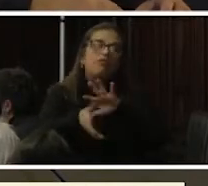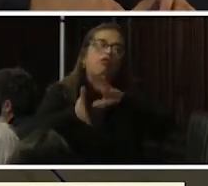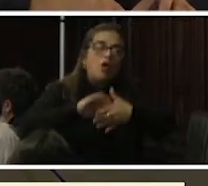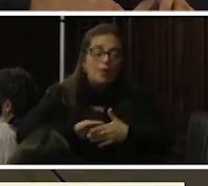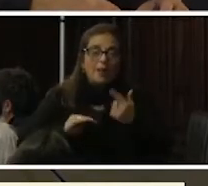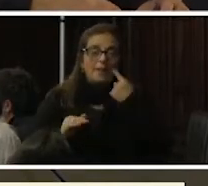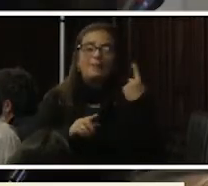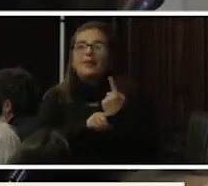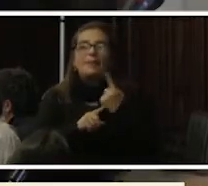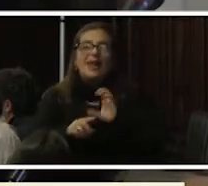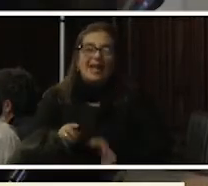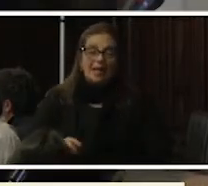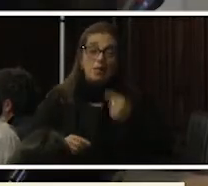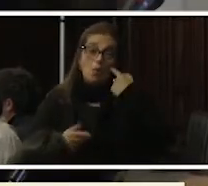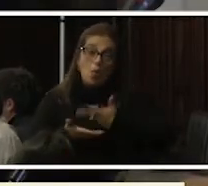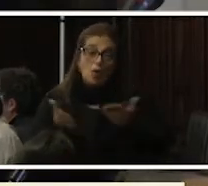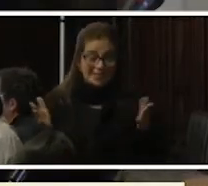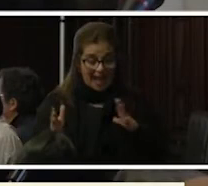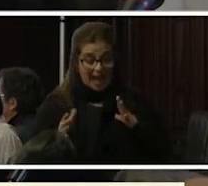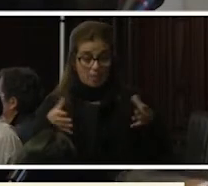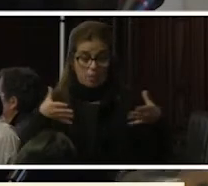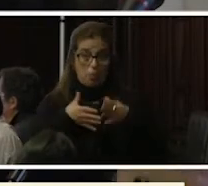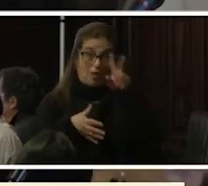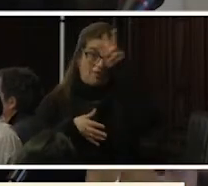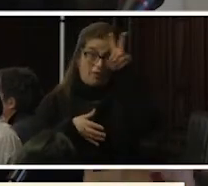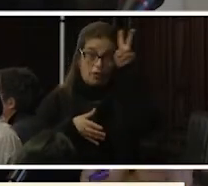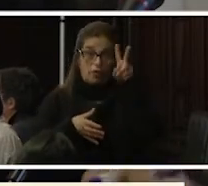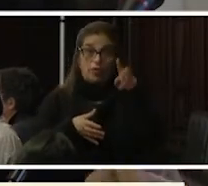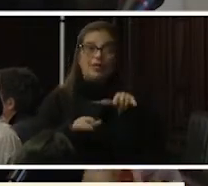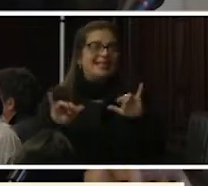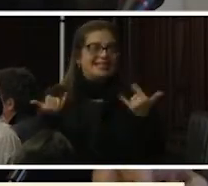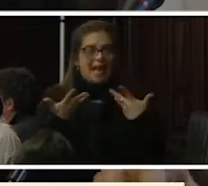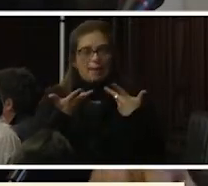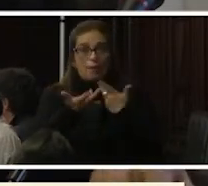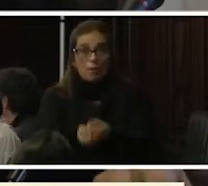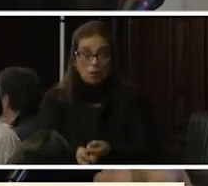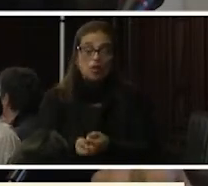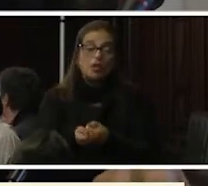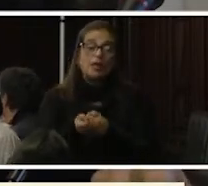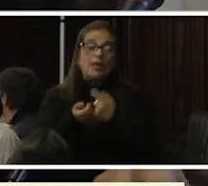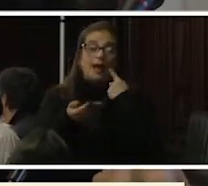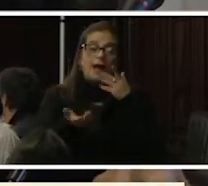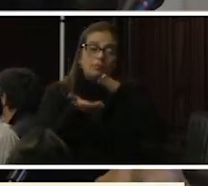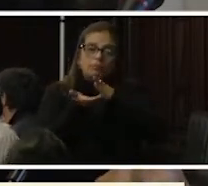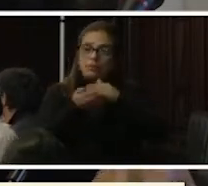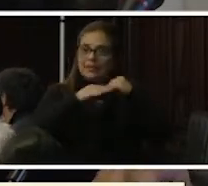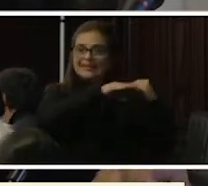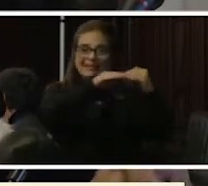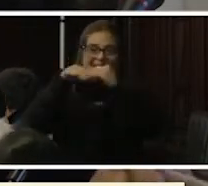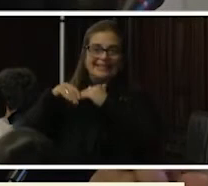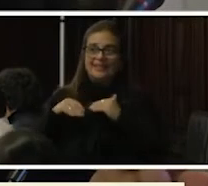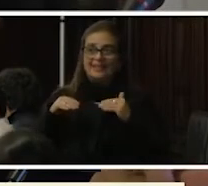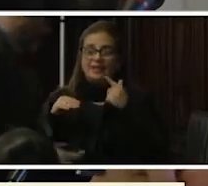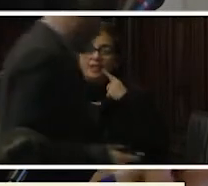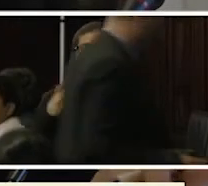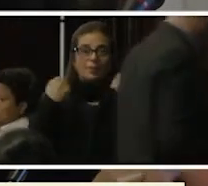principales características que estos pueblos tienen y han ayudado a clarificar los estándares de derechos humanos aplicados a